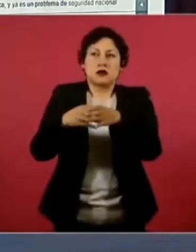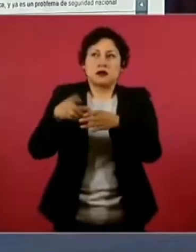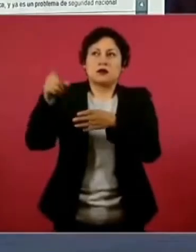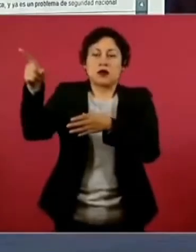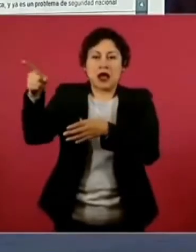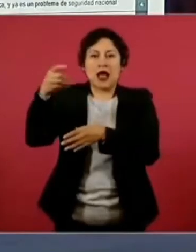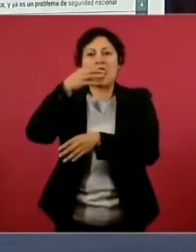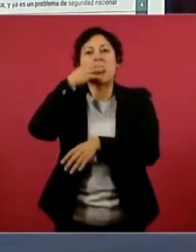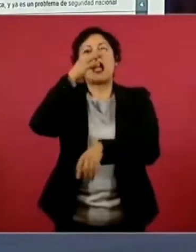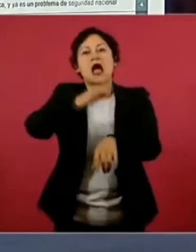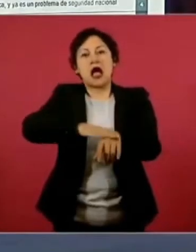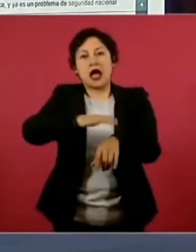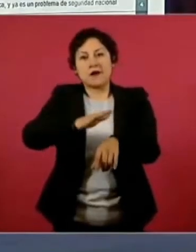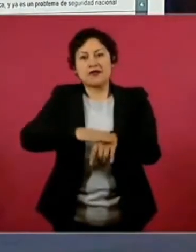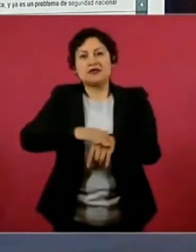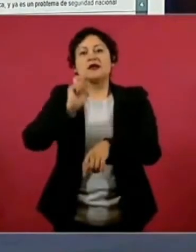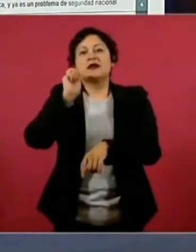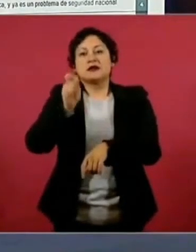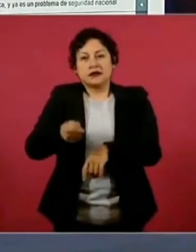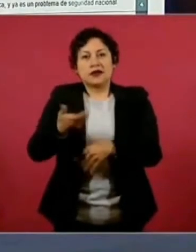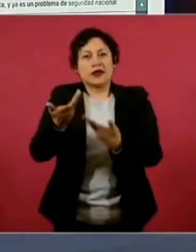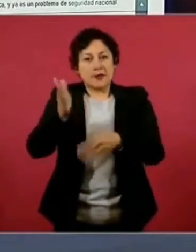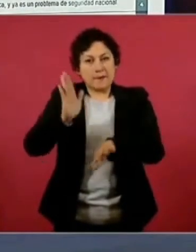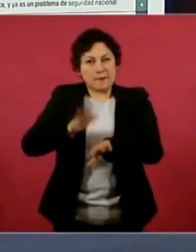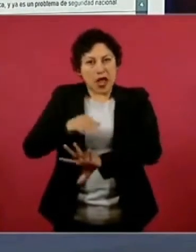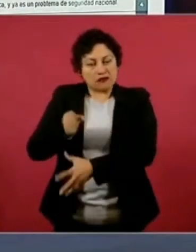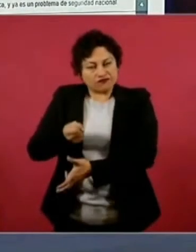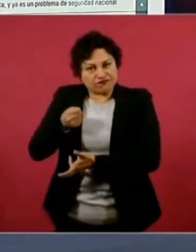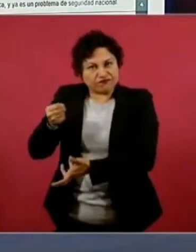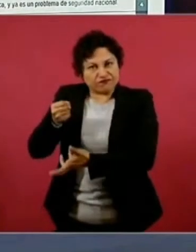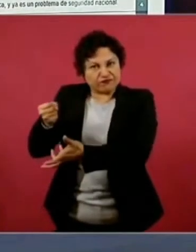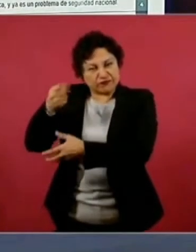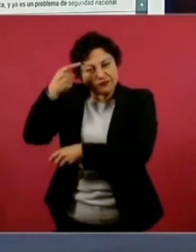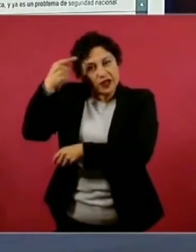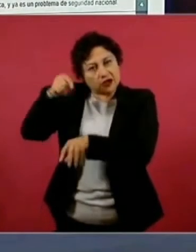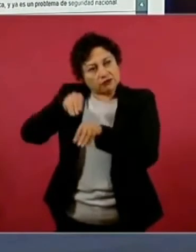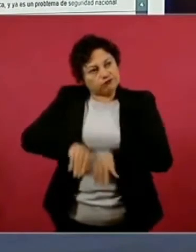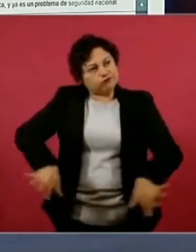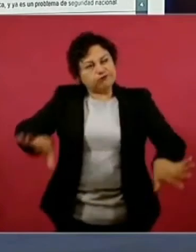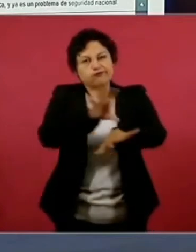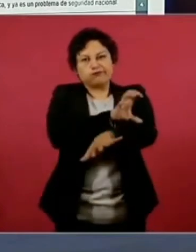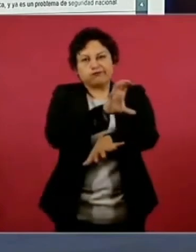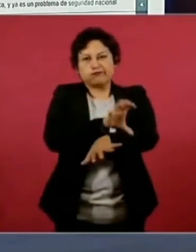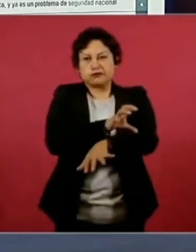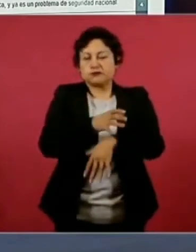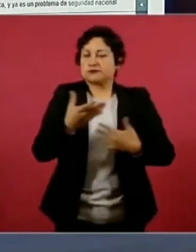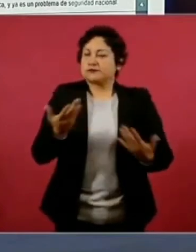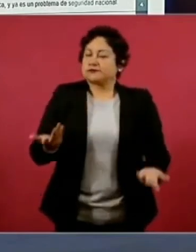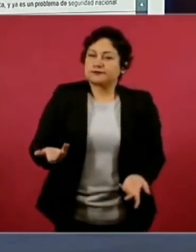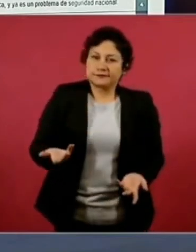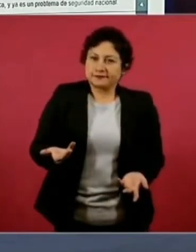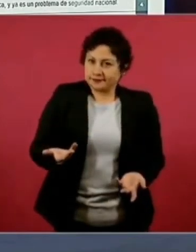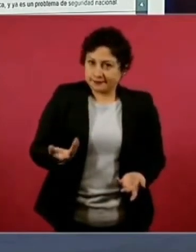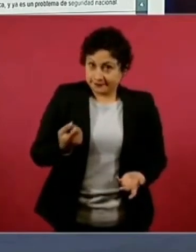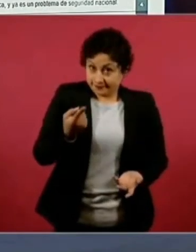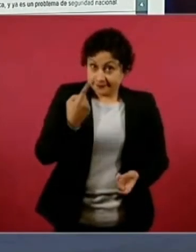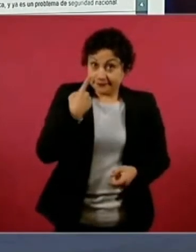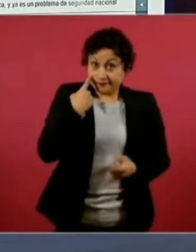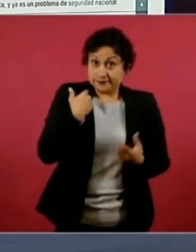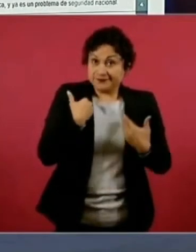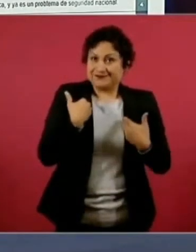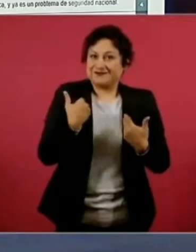invertir mayores recursos en el área de transmisión. Y digamos, si todo este hilo lógico lleva a